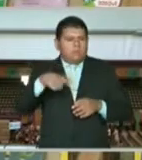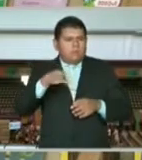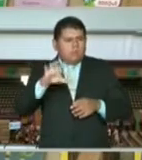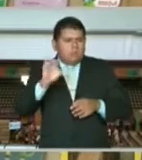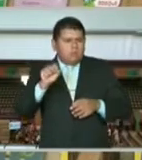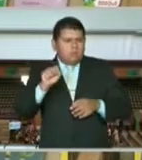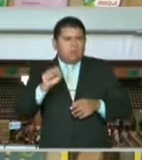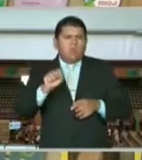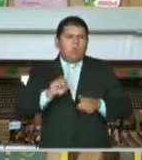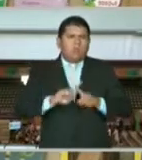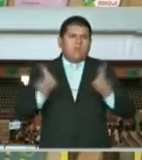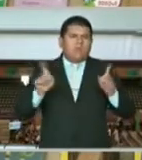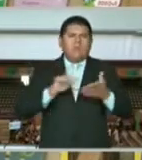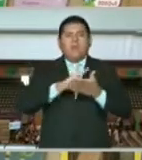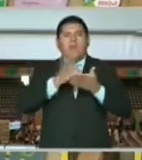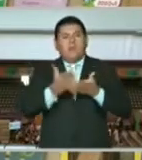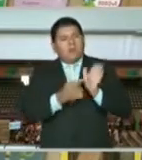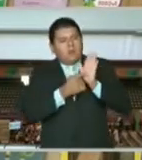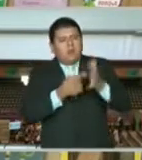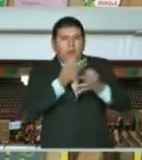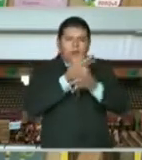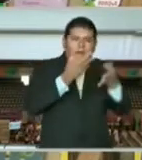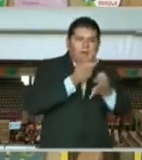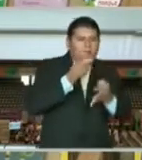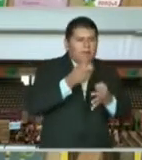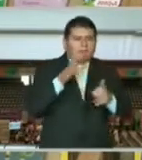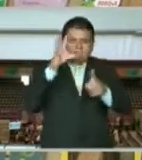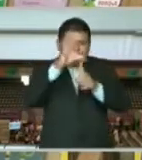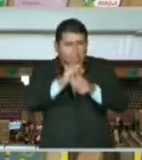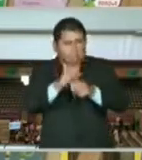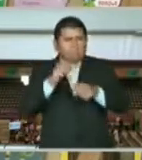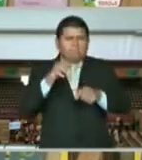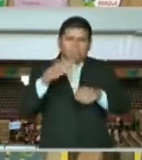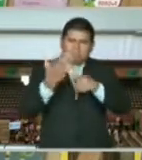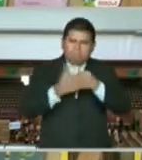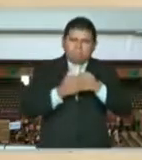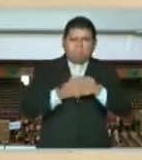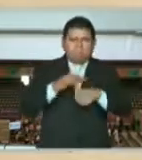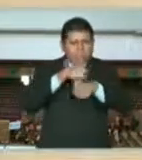por los eventos literarios. Vamos a hacerlo, tenemos que hacerlo.